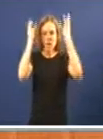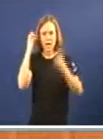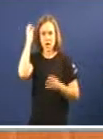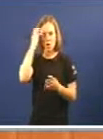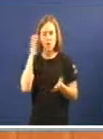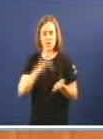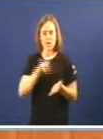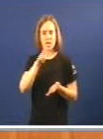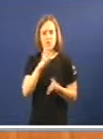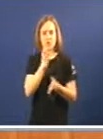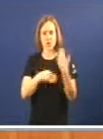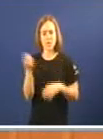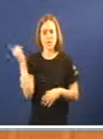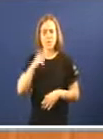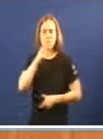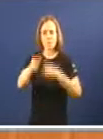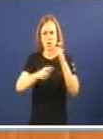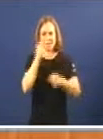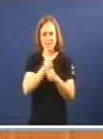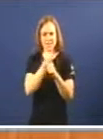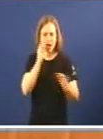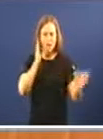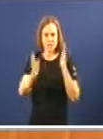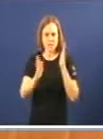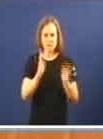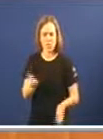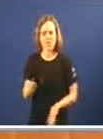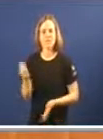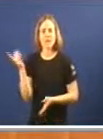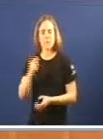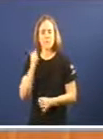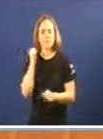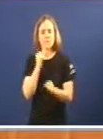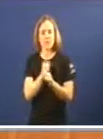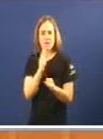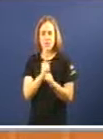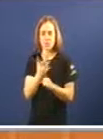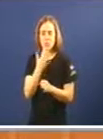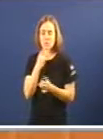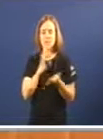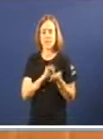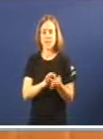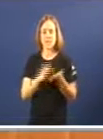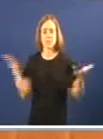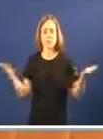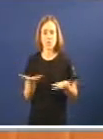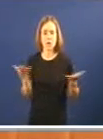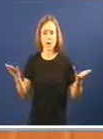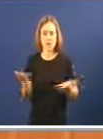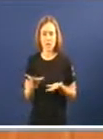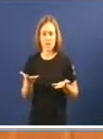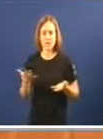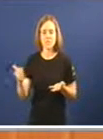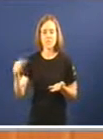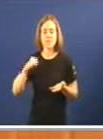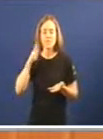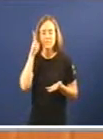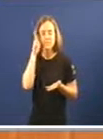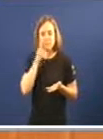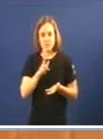as trabajadores de trabajo de ese eventual es hablamos las protestas los trabajadores por ejemplo de servicios del complejo hospitalario universitario de